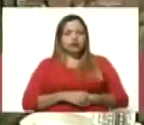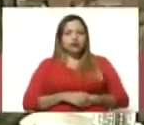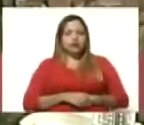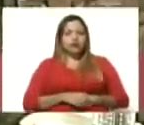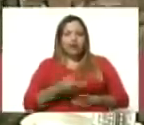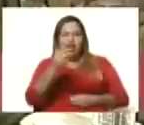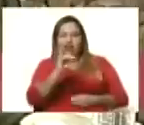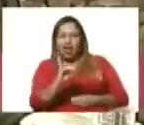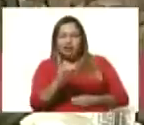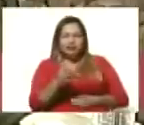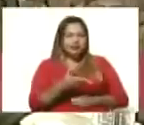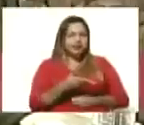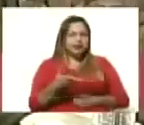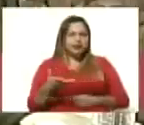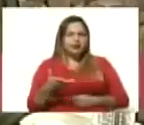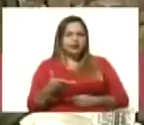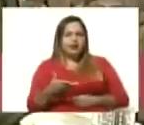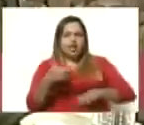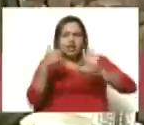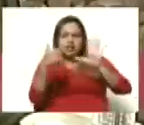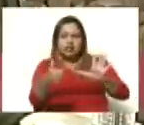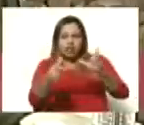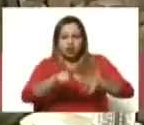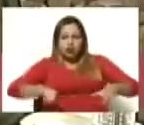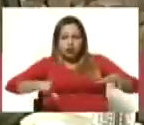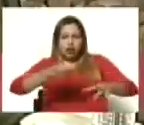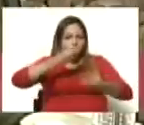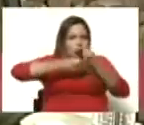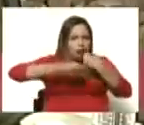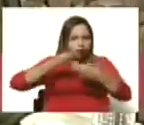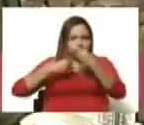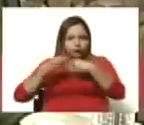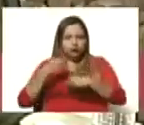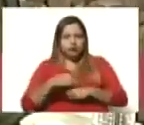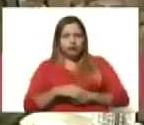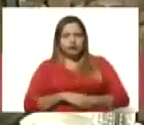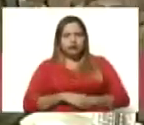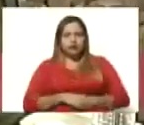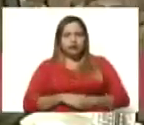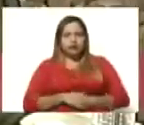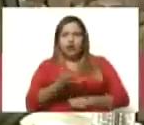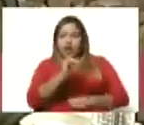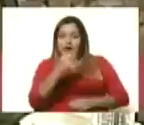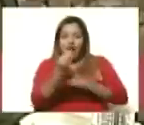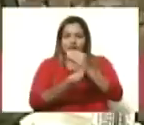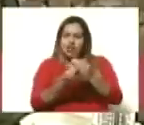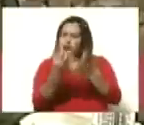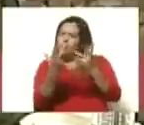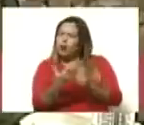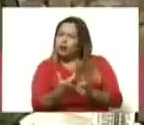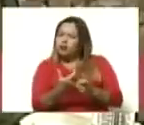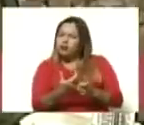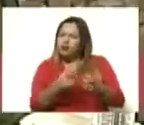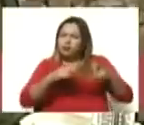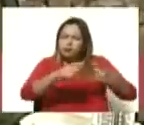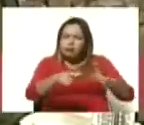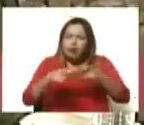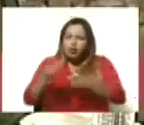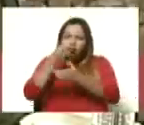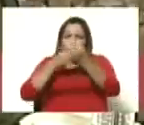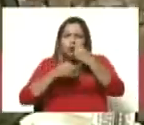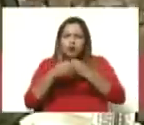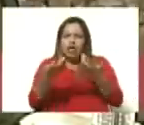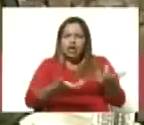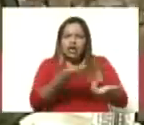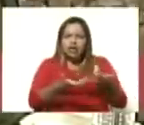Tenemos 6 comedores y estamos haciendo ¿cuántos platos de comida caliente?